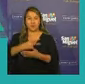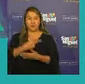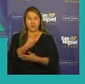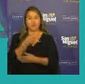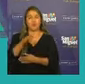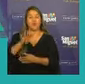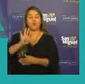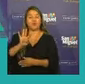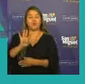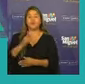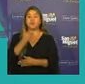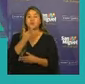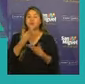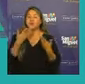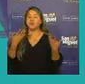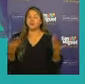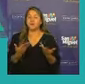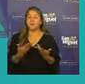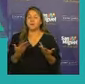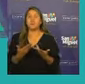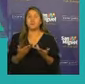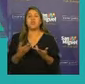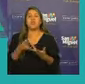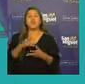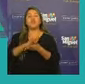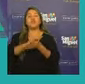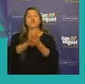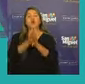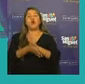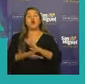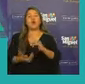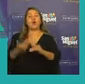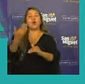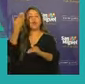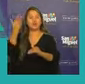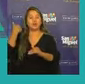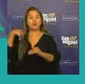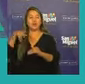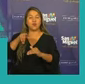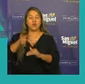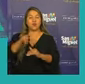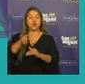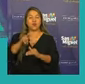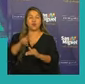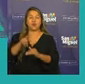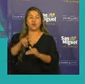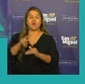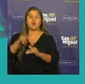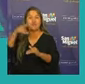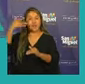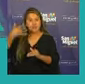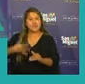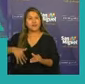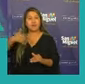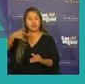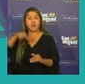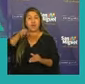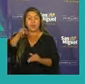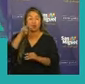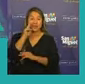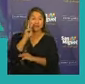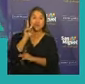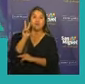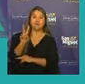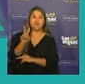y cómo esto, todo lo anterior, hace algo que nos parece muy importante y aquí se ve